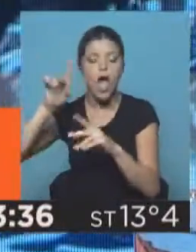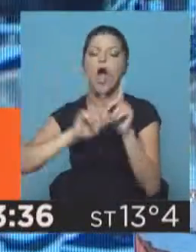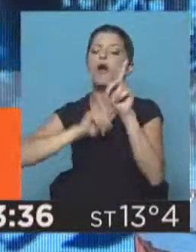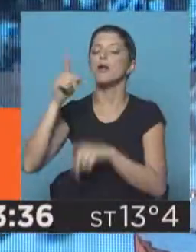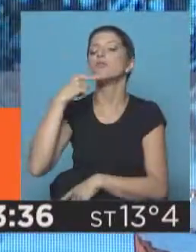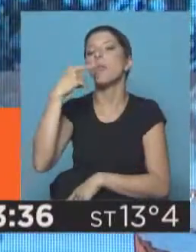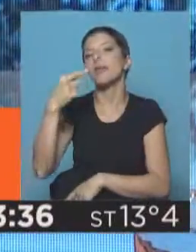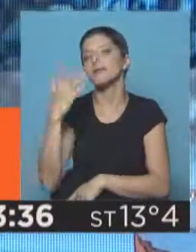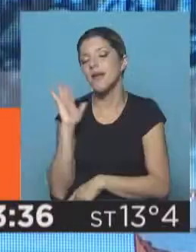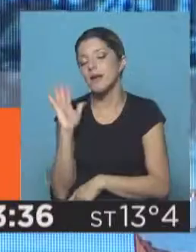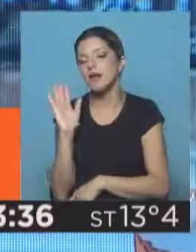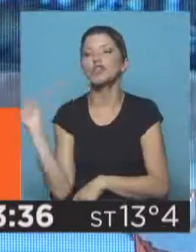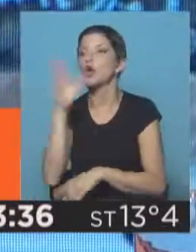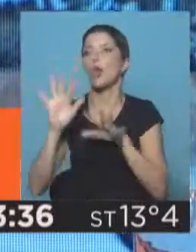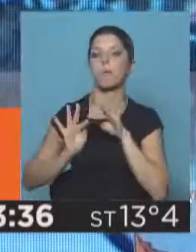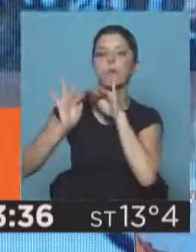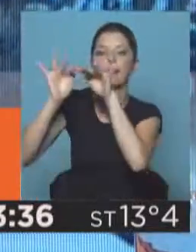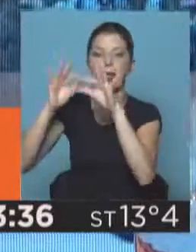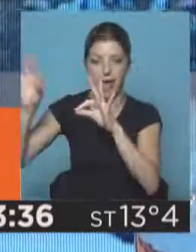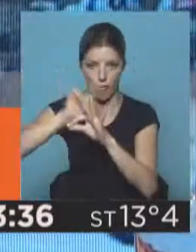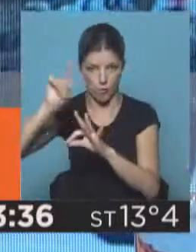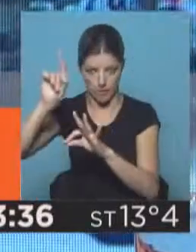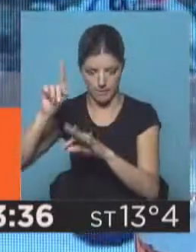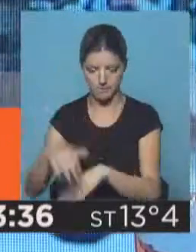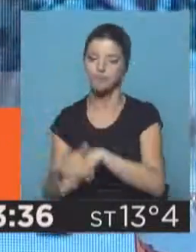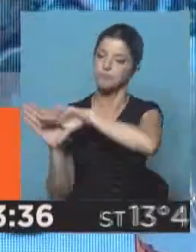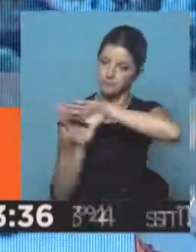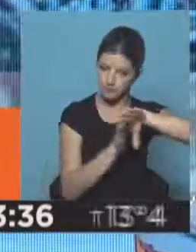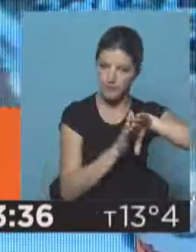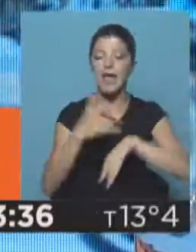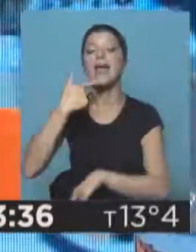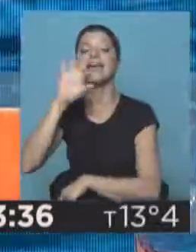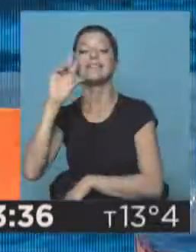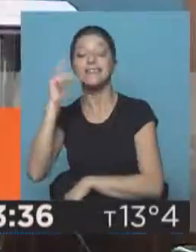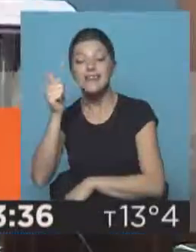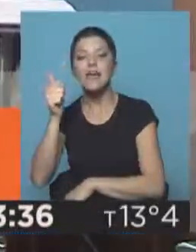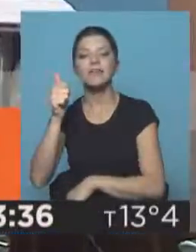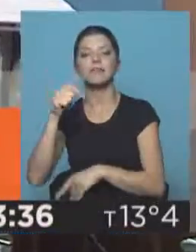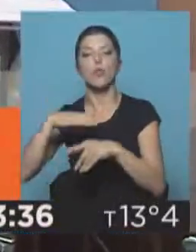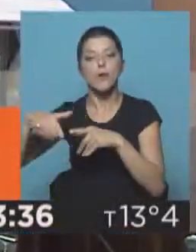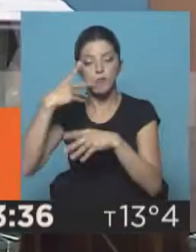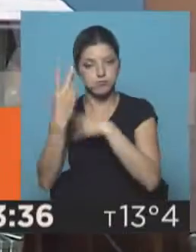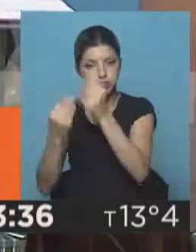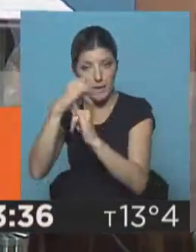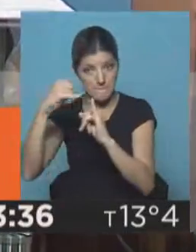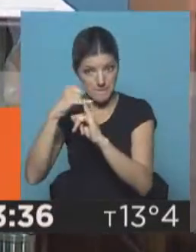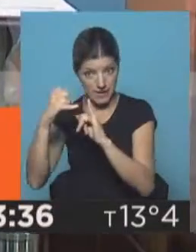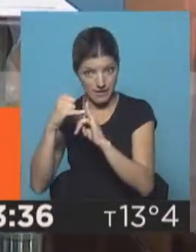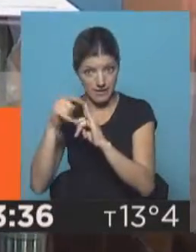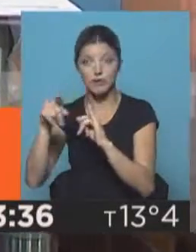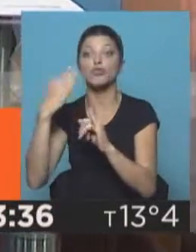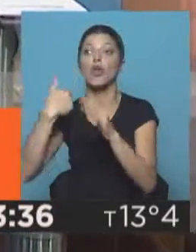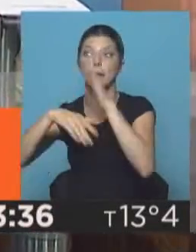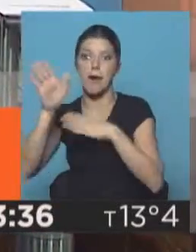occidental de Europa. Por otra parte, el hecho de que Siria tenía una enorme población de clase media, de alta calificación, que es en parte la que está huyendo,